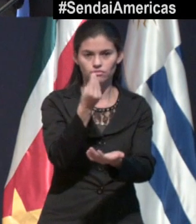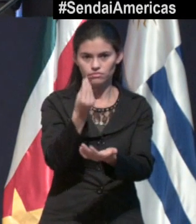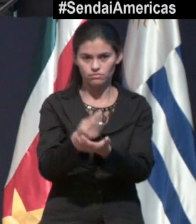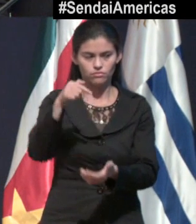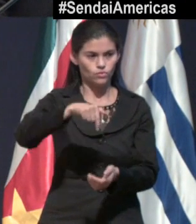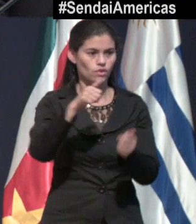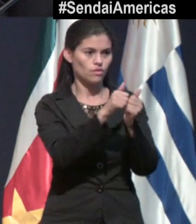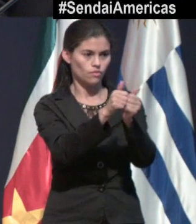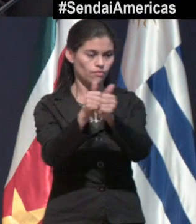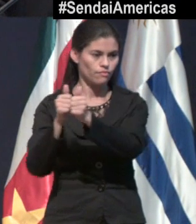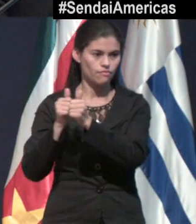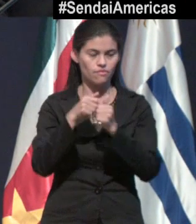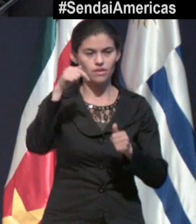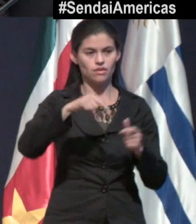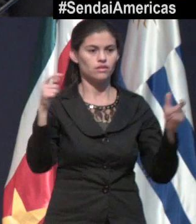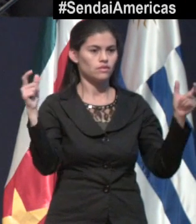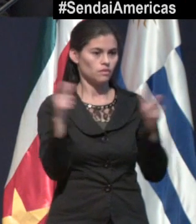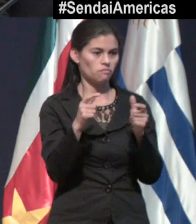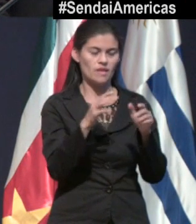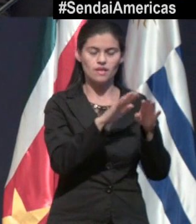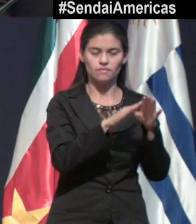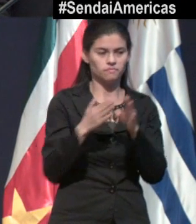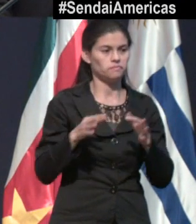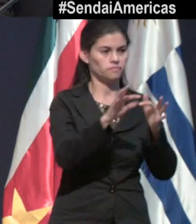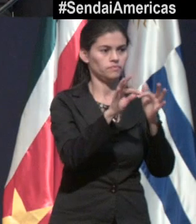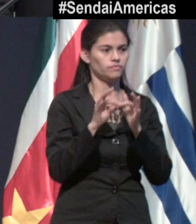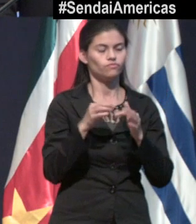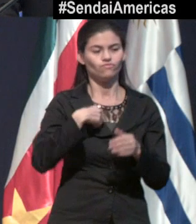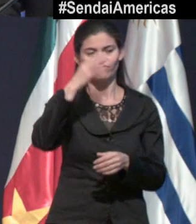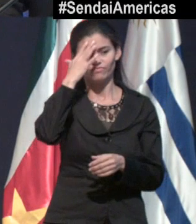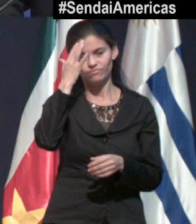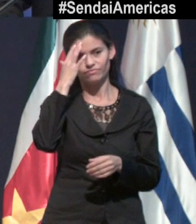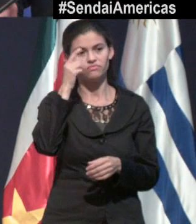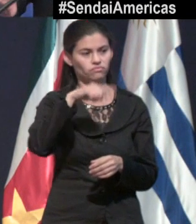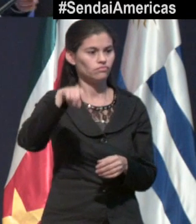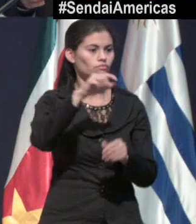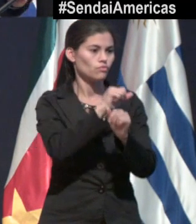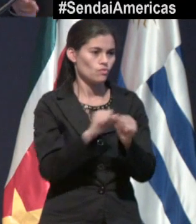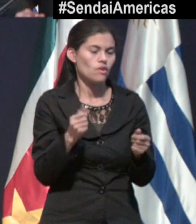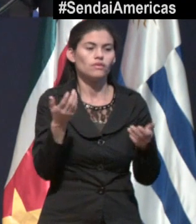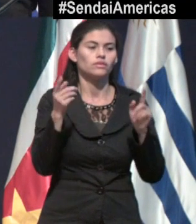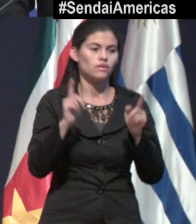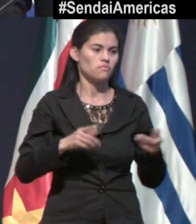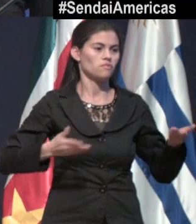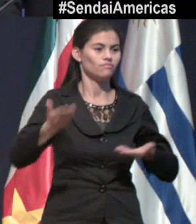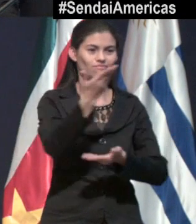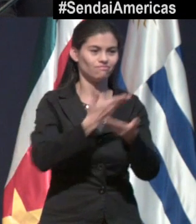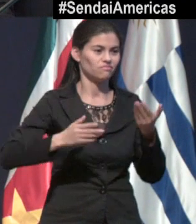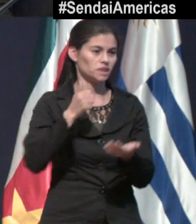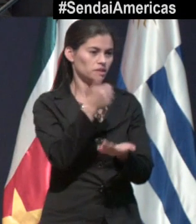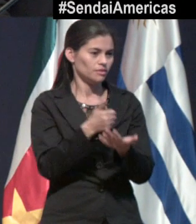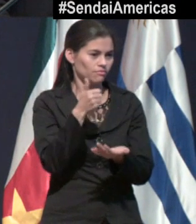acá acompañando esta reunión como invitados especiales y estoy seguro que tendrán espacio para poder dialogar con los representantes de